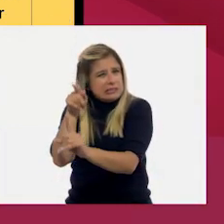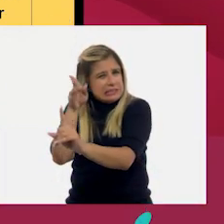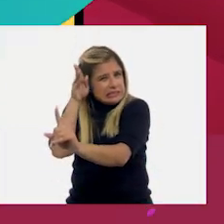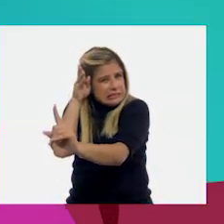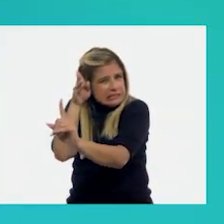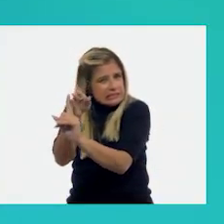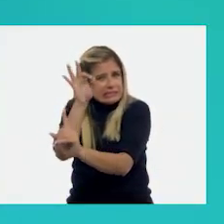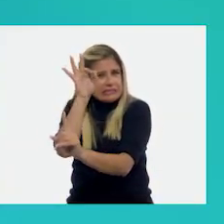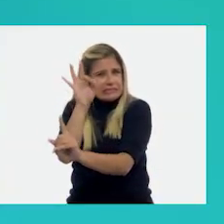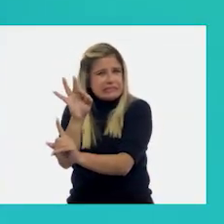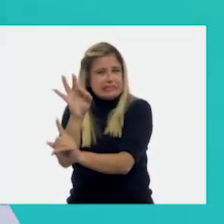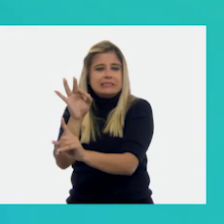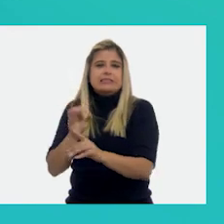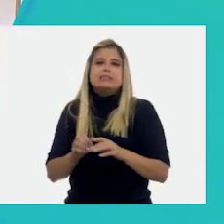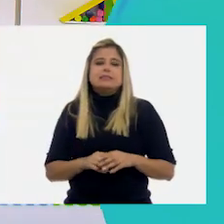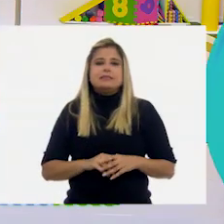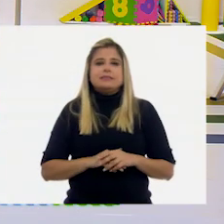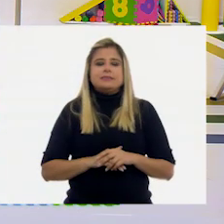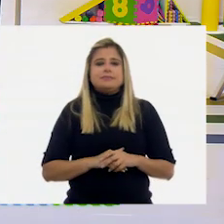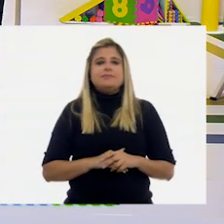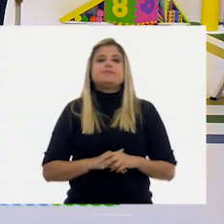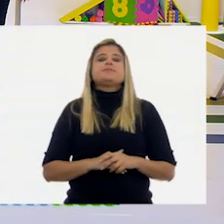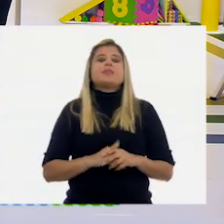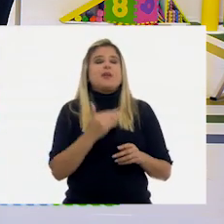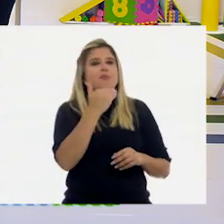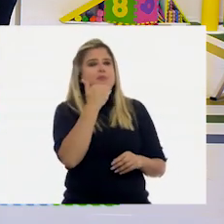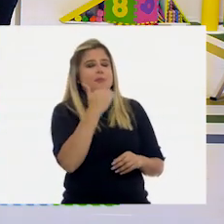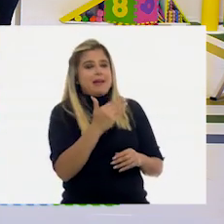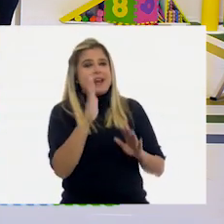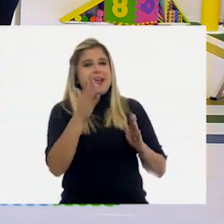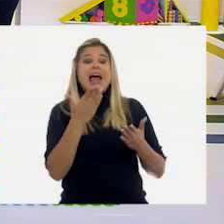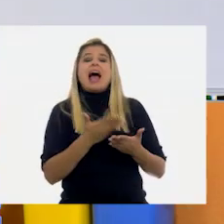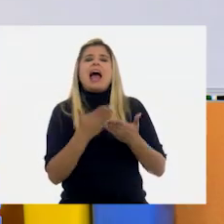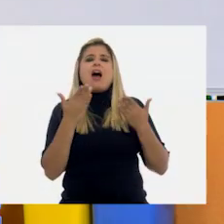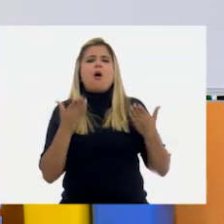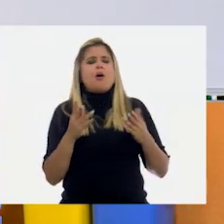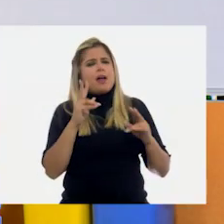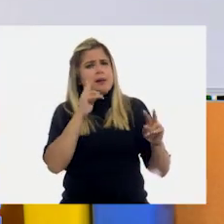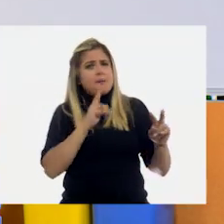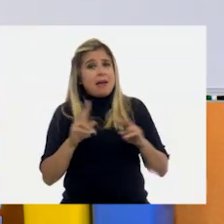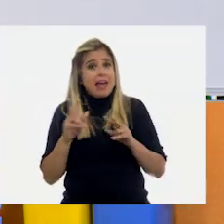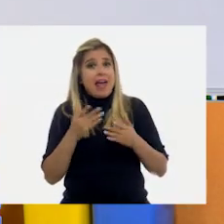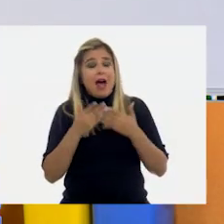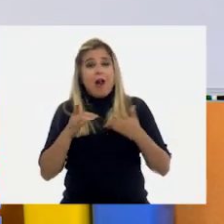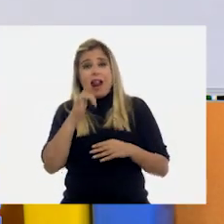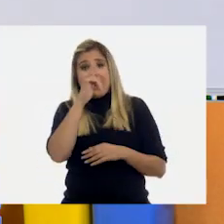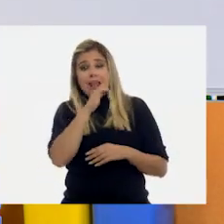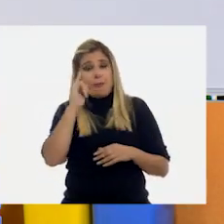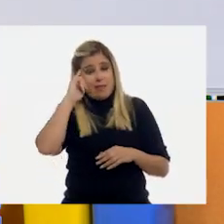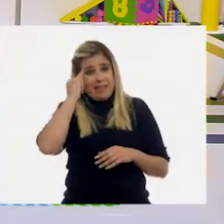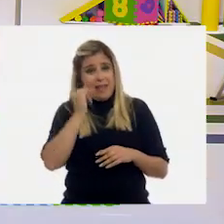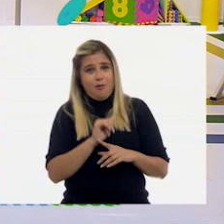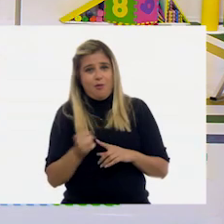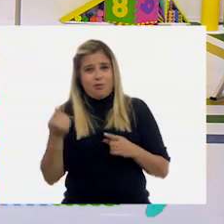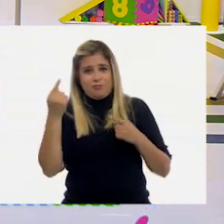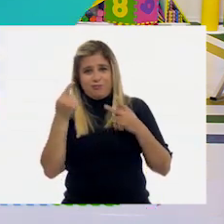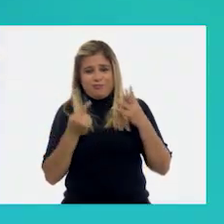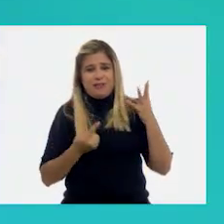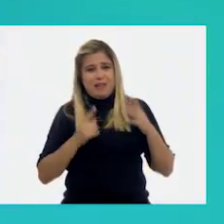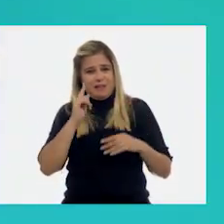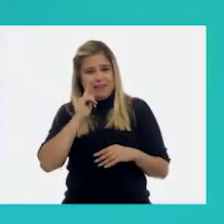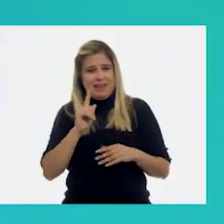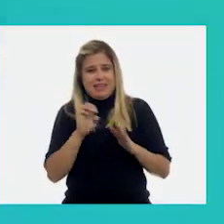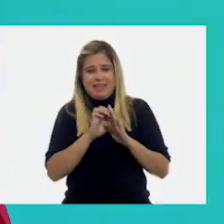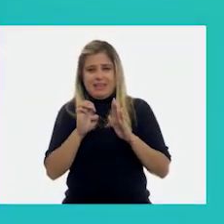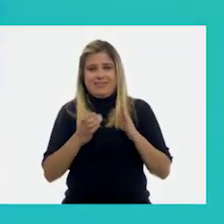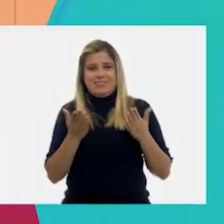específico. Muy bien, ahora sí. veamos esto, pero en mi lengua, por favor. A ver, vamos a